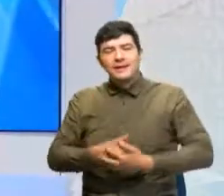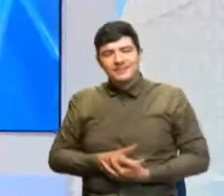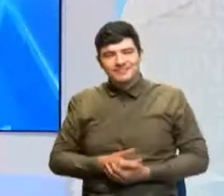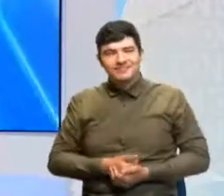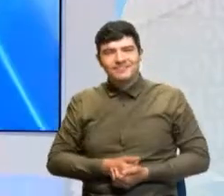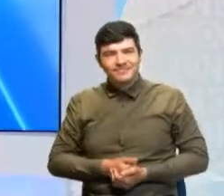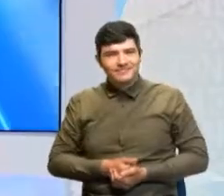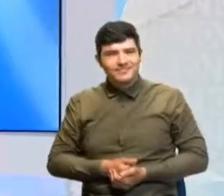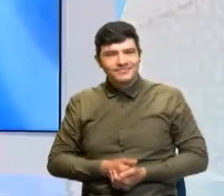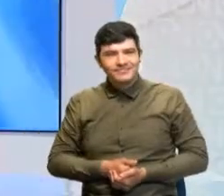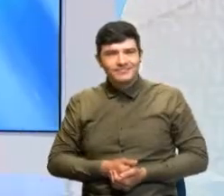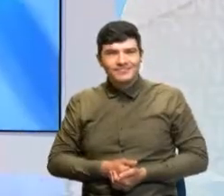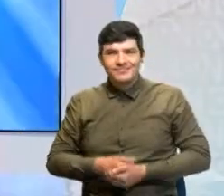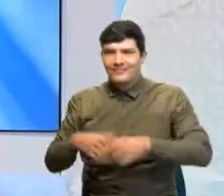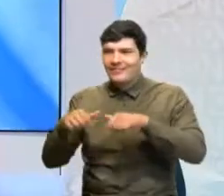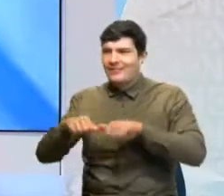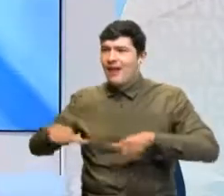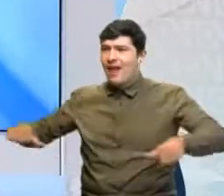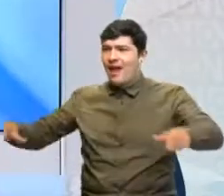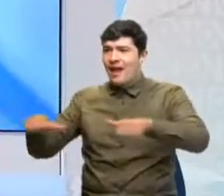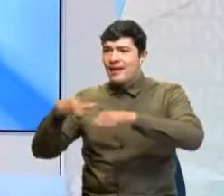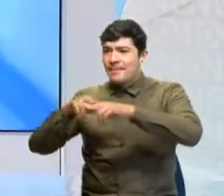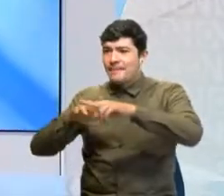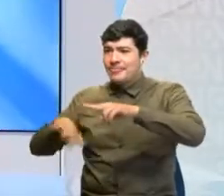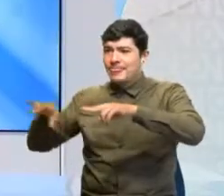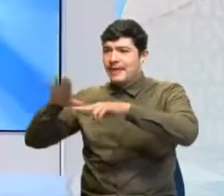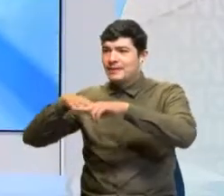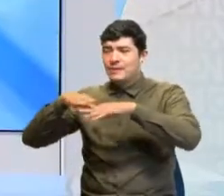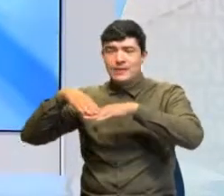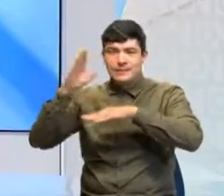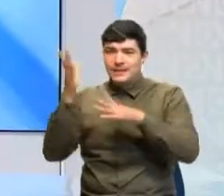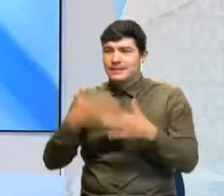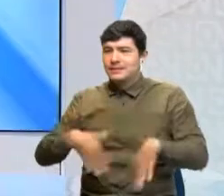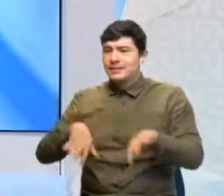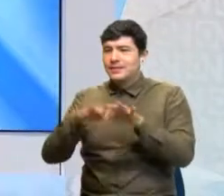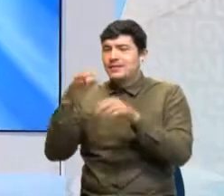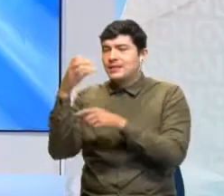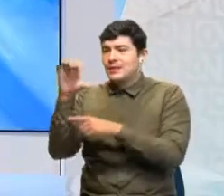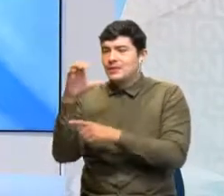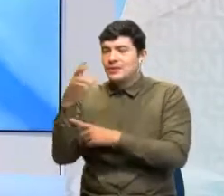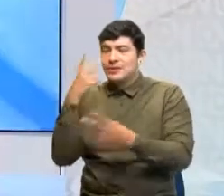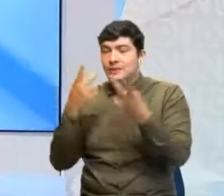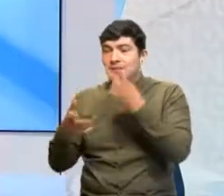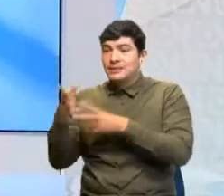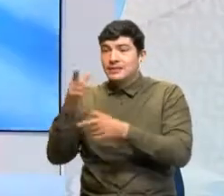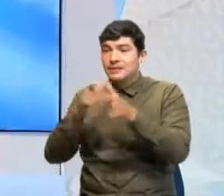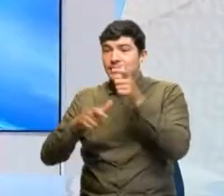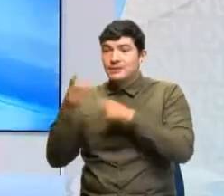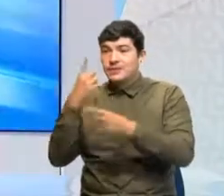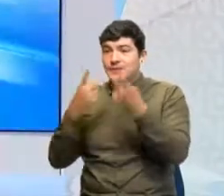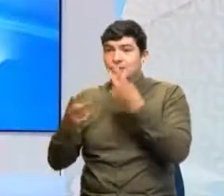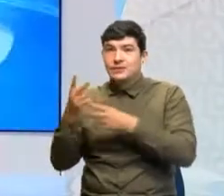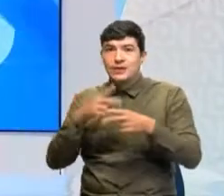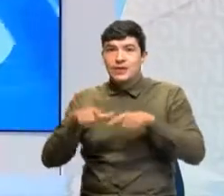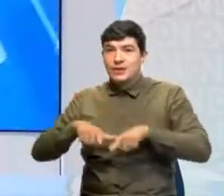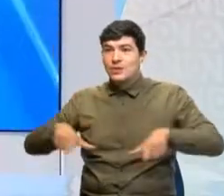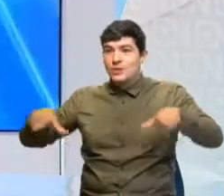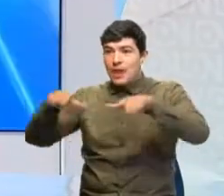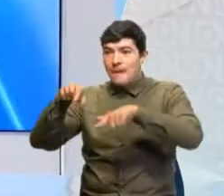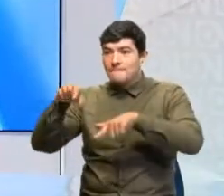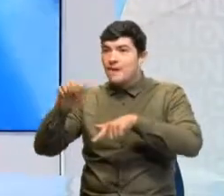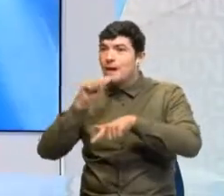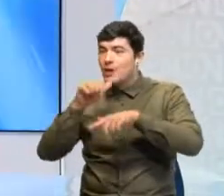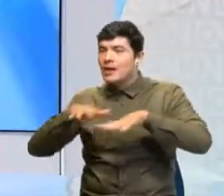Y en otras noticias, una de las zonas naturales más representativas de Cúcuta y visitada constantemente por turistas es Pozo Azul, y